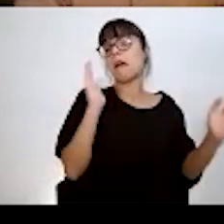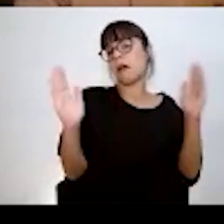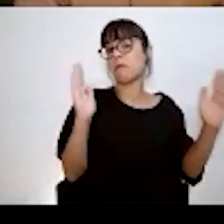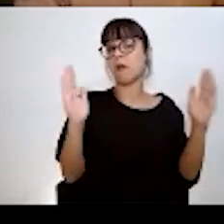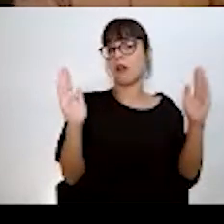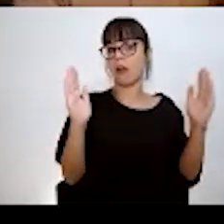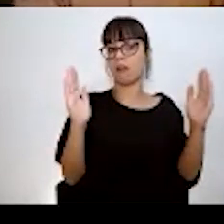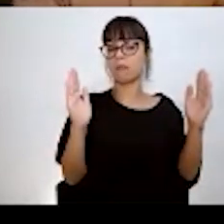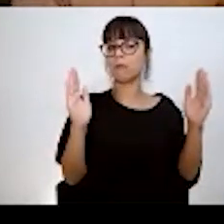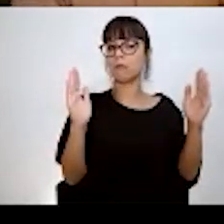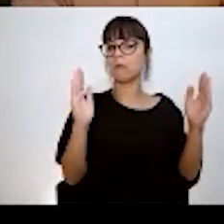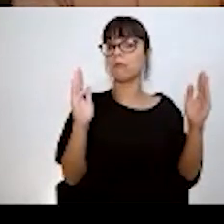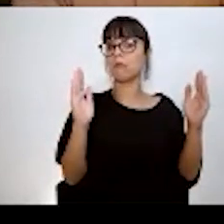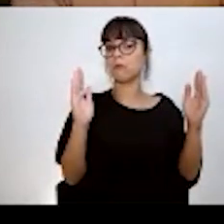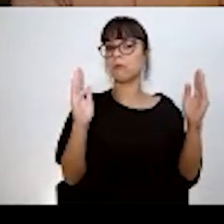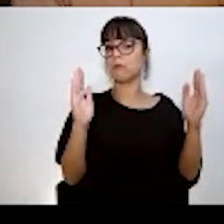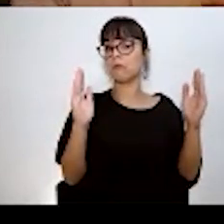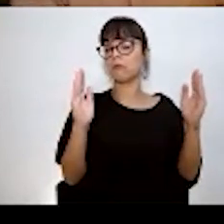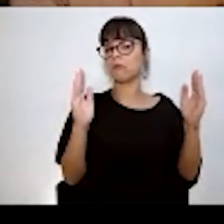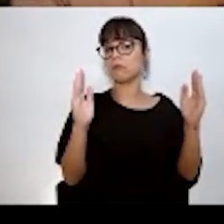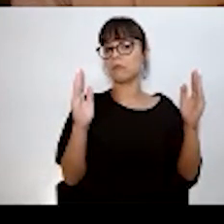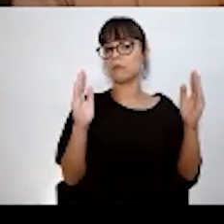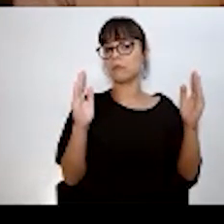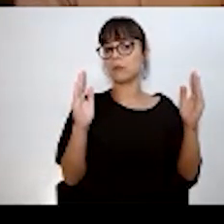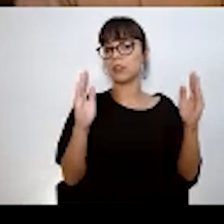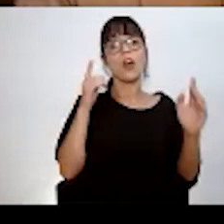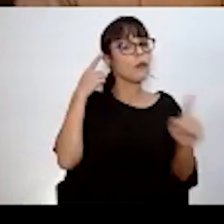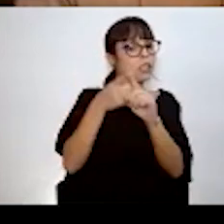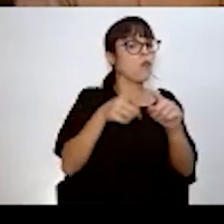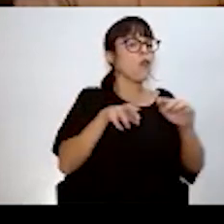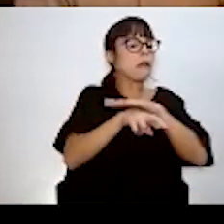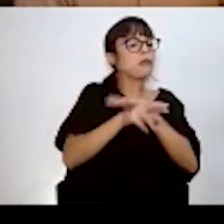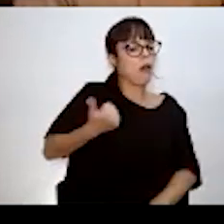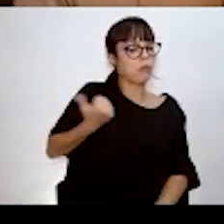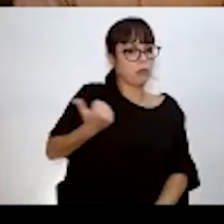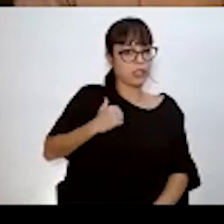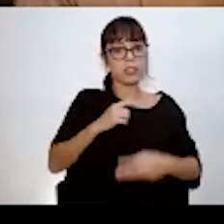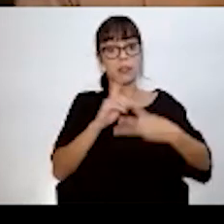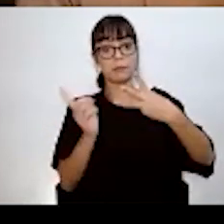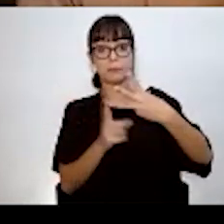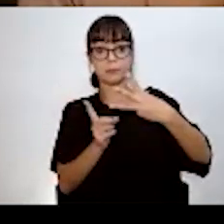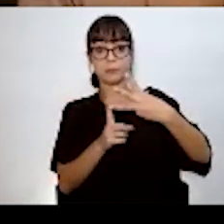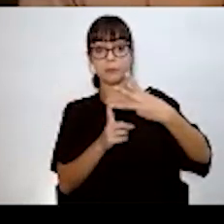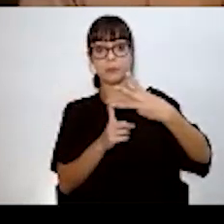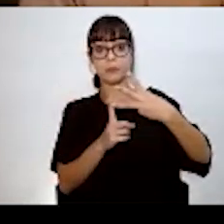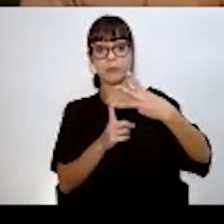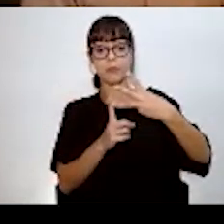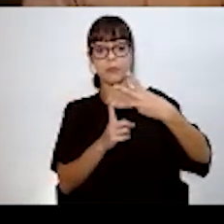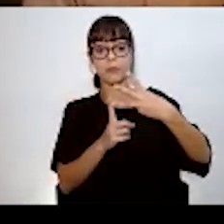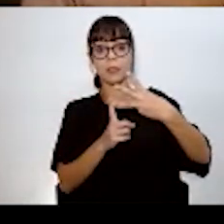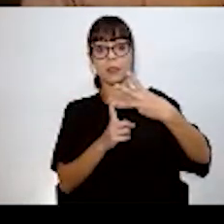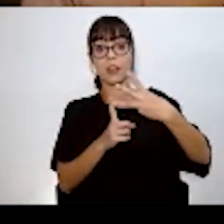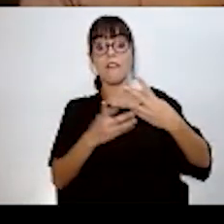espacios insulares, en este caso, para el aprovechamiento de determinados recursos. Y otra cosa es el